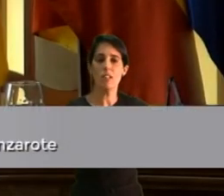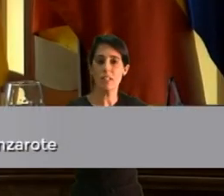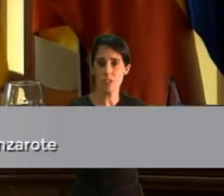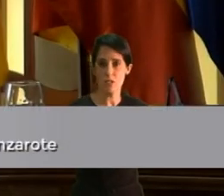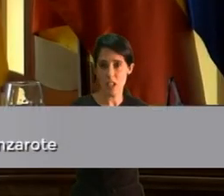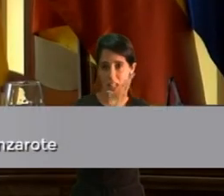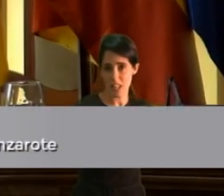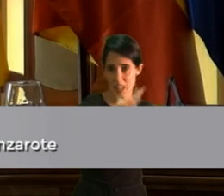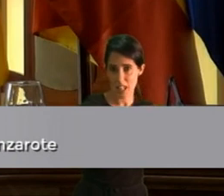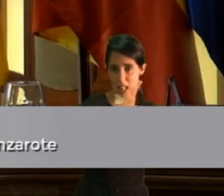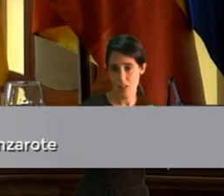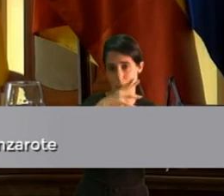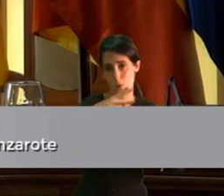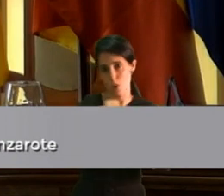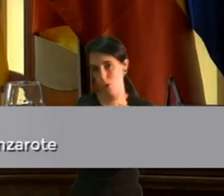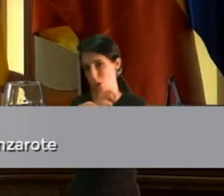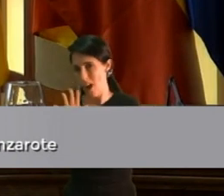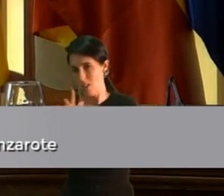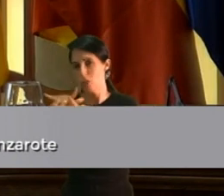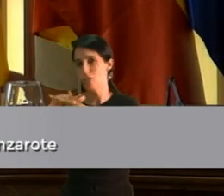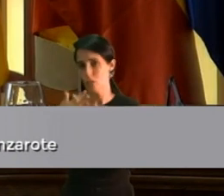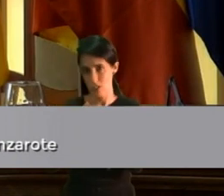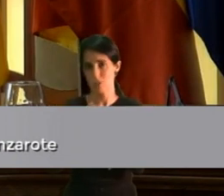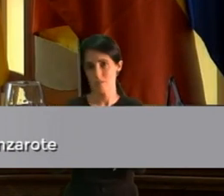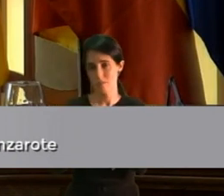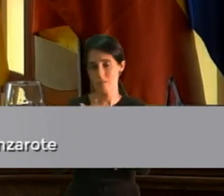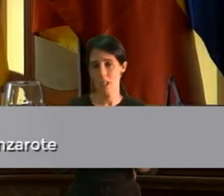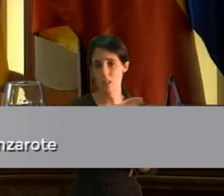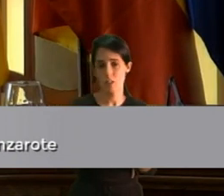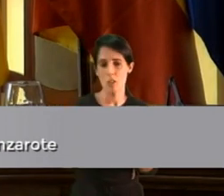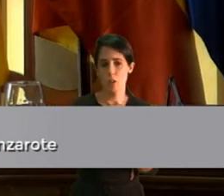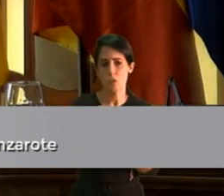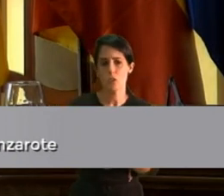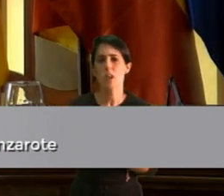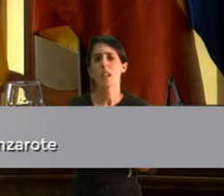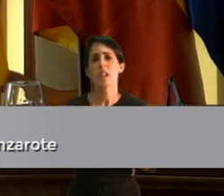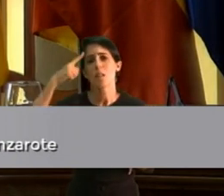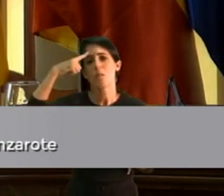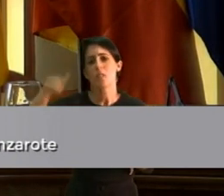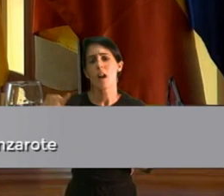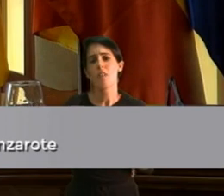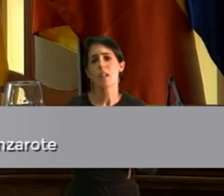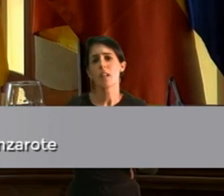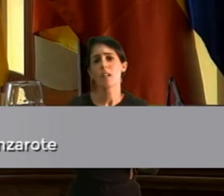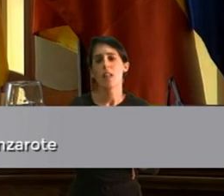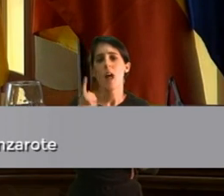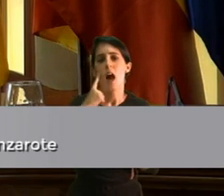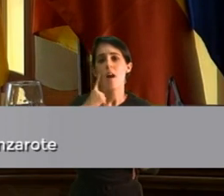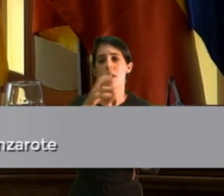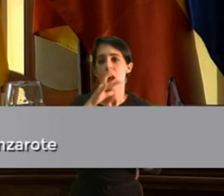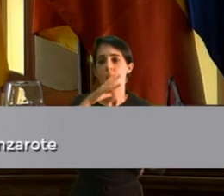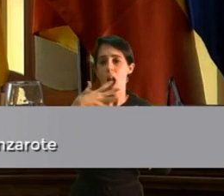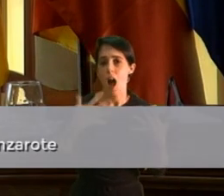pandemia y de la COVID, lo que nos preguntamos es si se está habilitando ahora,